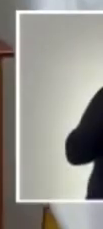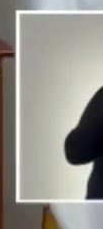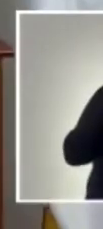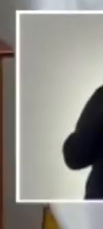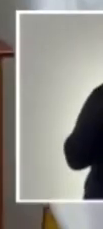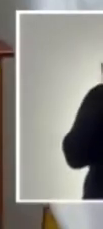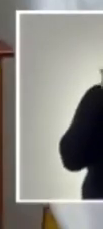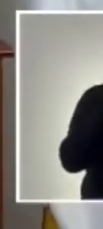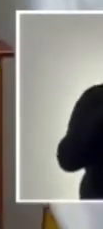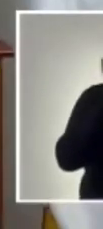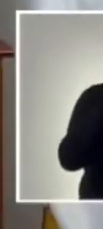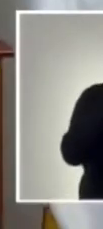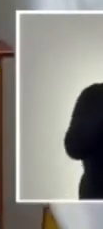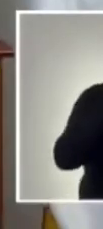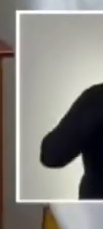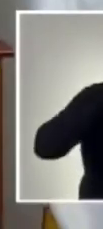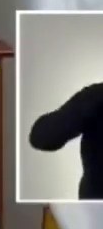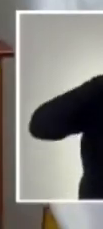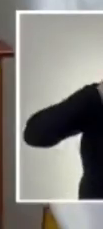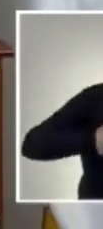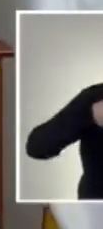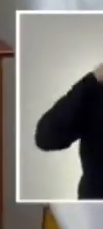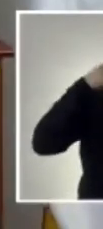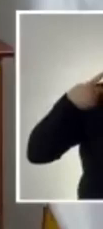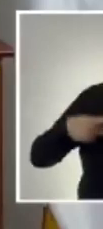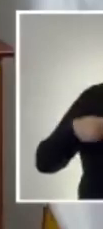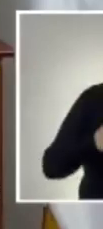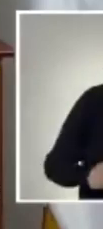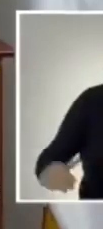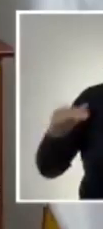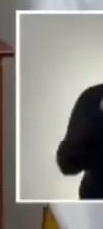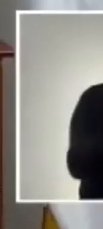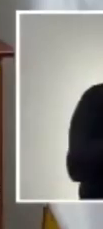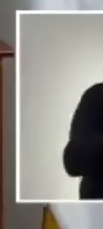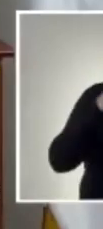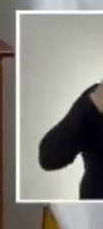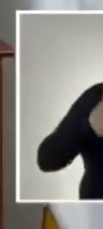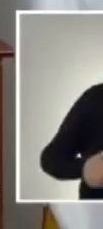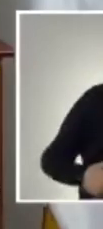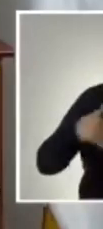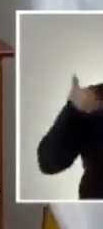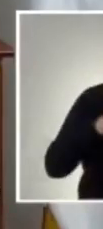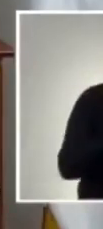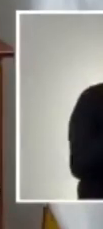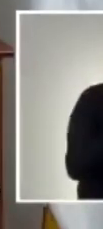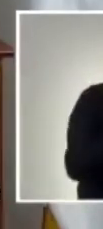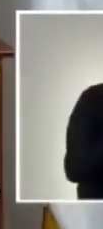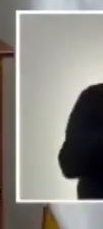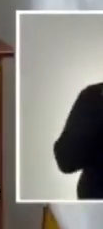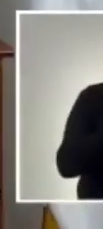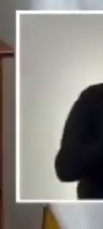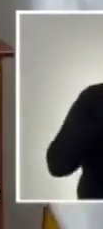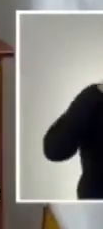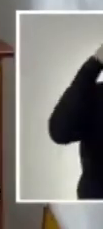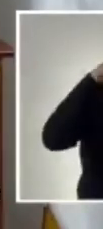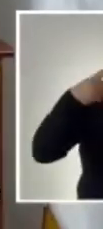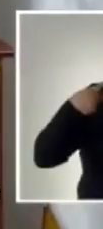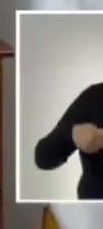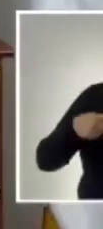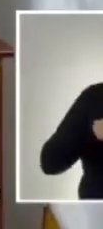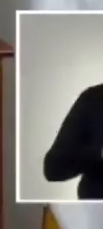Ebrard Casaubon, porque es un avance en temas de igualdad y de derechos humanos en una agenda de